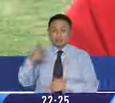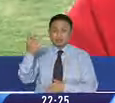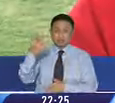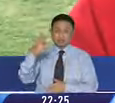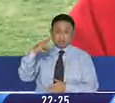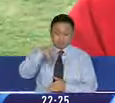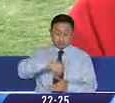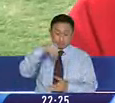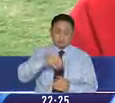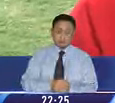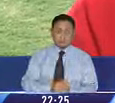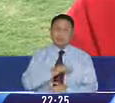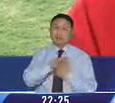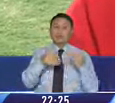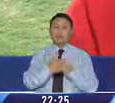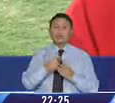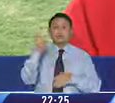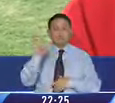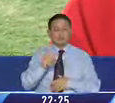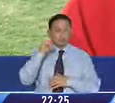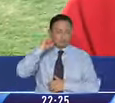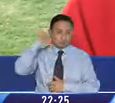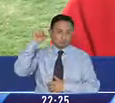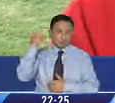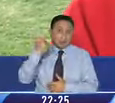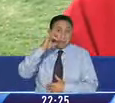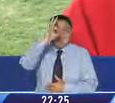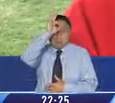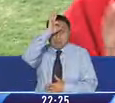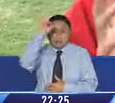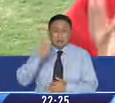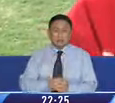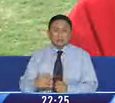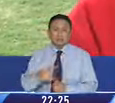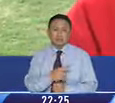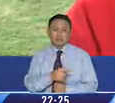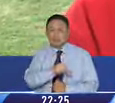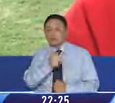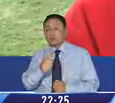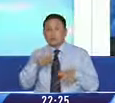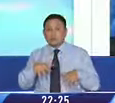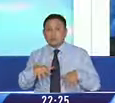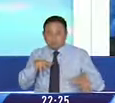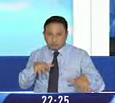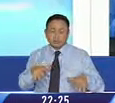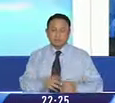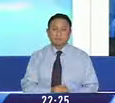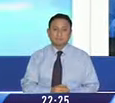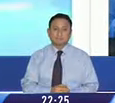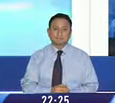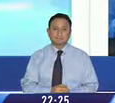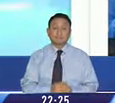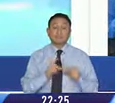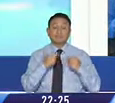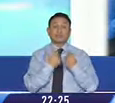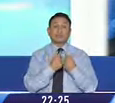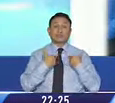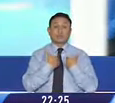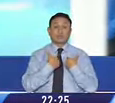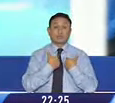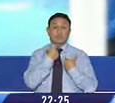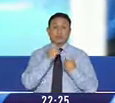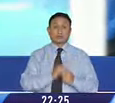Los perritos todos deben tener correa. Uno nunca sabe cuál va a ser la reacción del perrito. Además, la Unidad de Bienestar Animal indicó